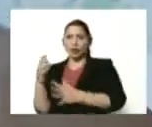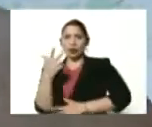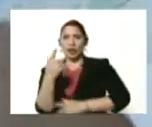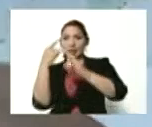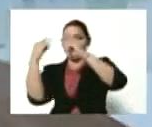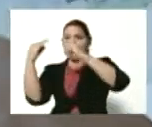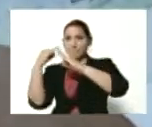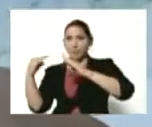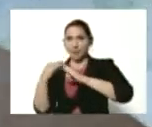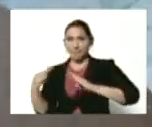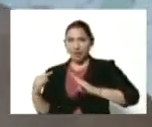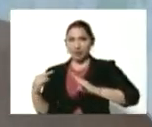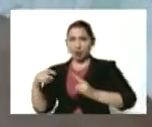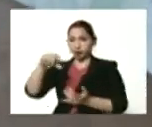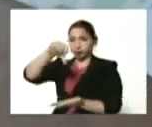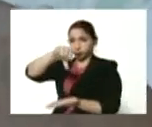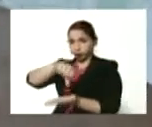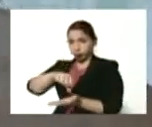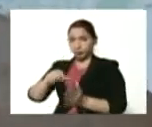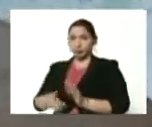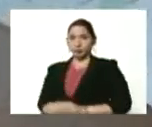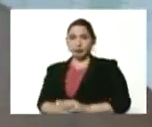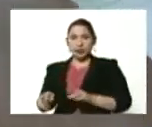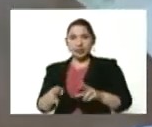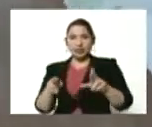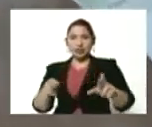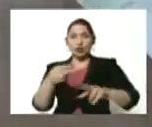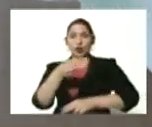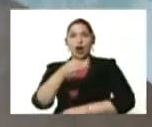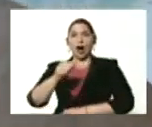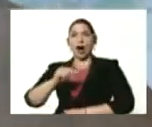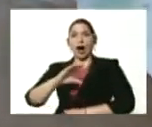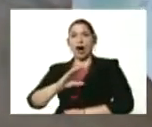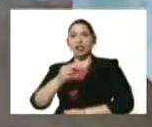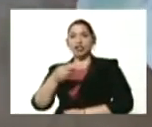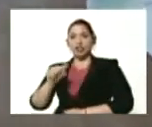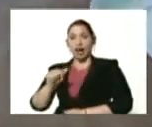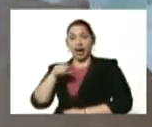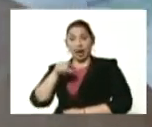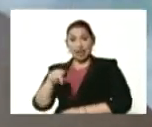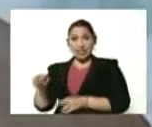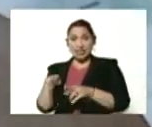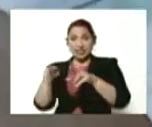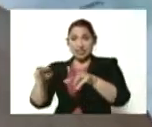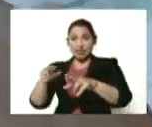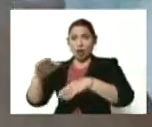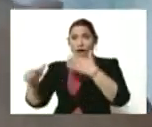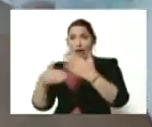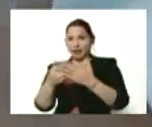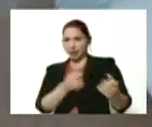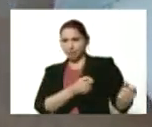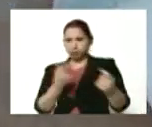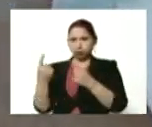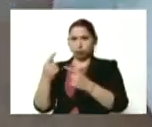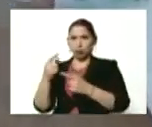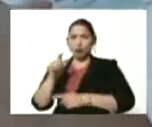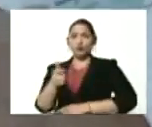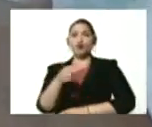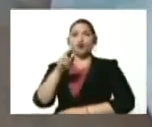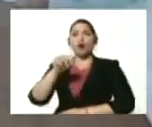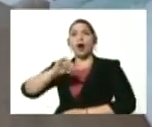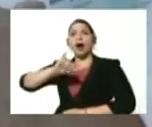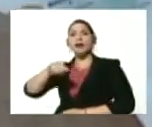en la localidad de Río Hacha. De Río Hacha se desplazan hasta la Guajira